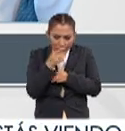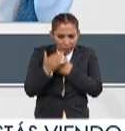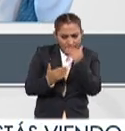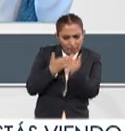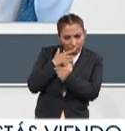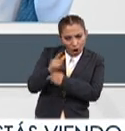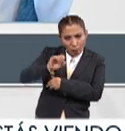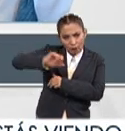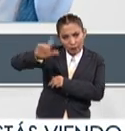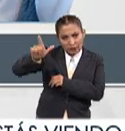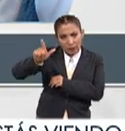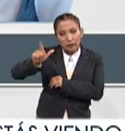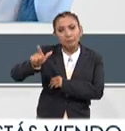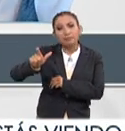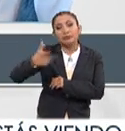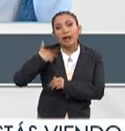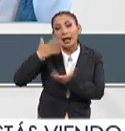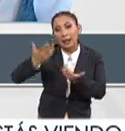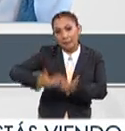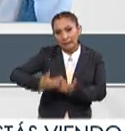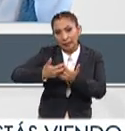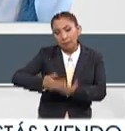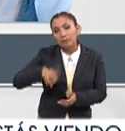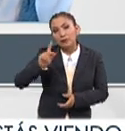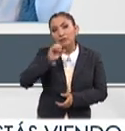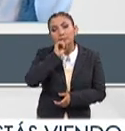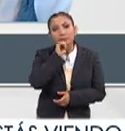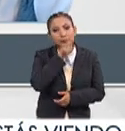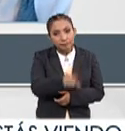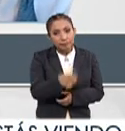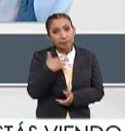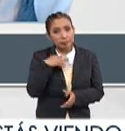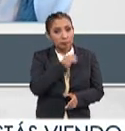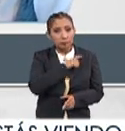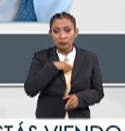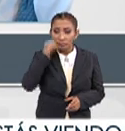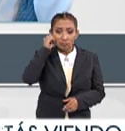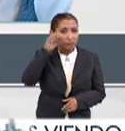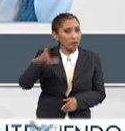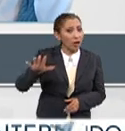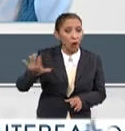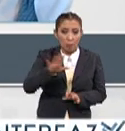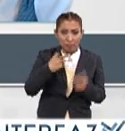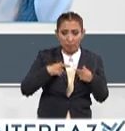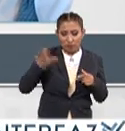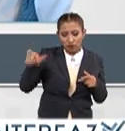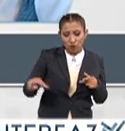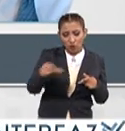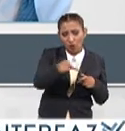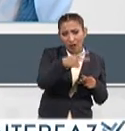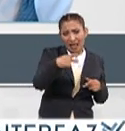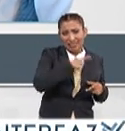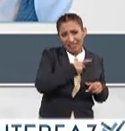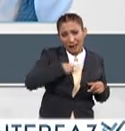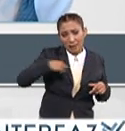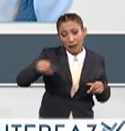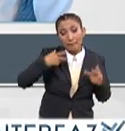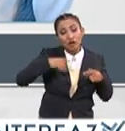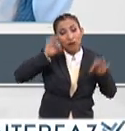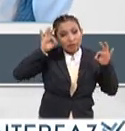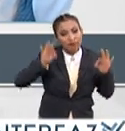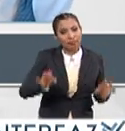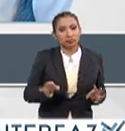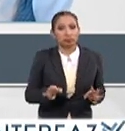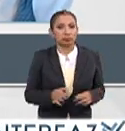desarrollarse mejor profesionalmente en las empresas, pero también sin olvidar que primordialmente como personas tienen que ser personas de